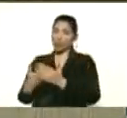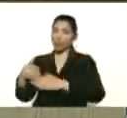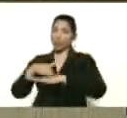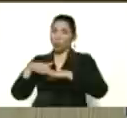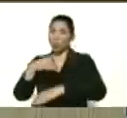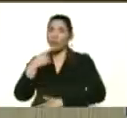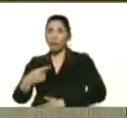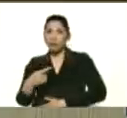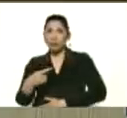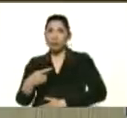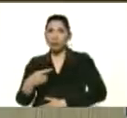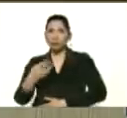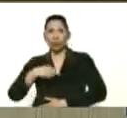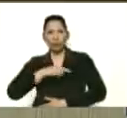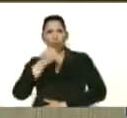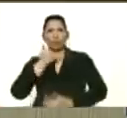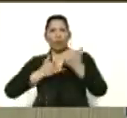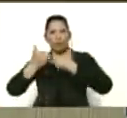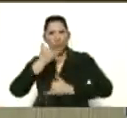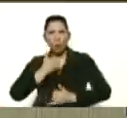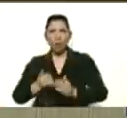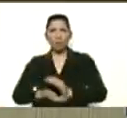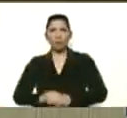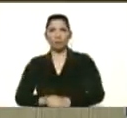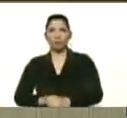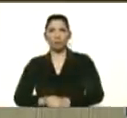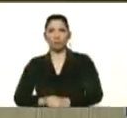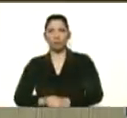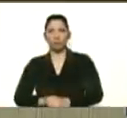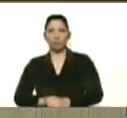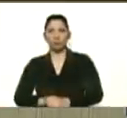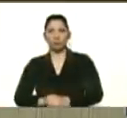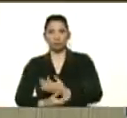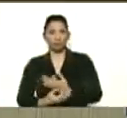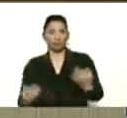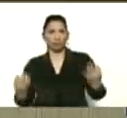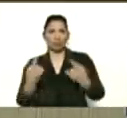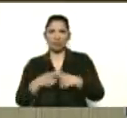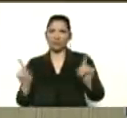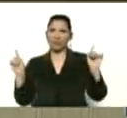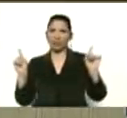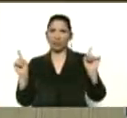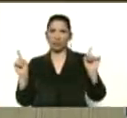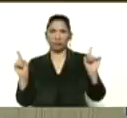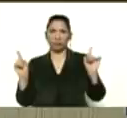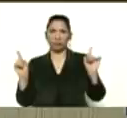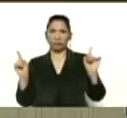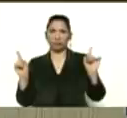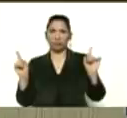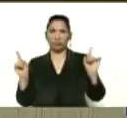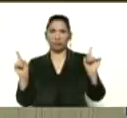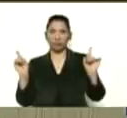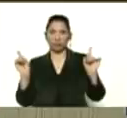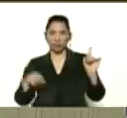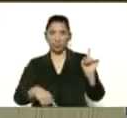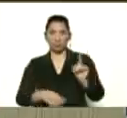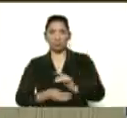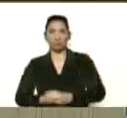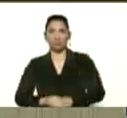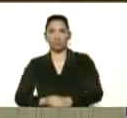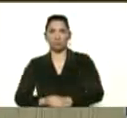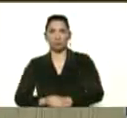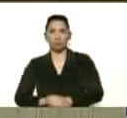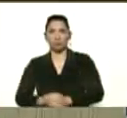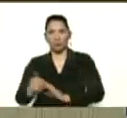decir: nos equivocamos en nuestras predicciones? Es exactamente lo contrario. por supuesto, aquellos